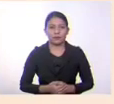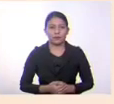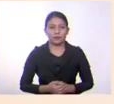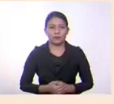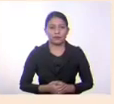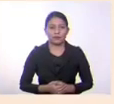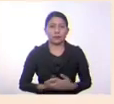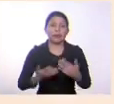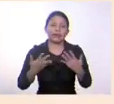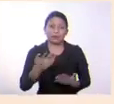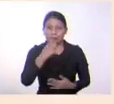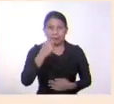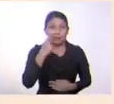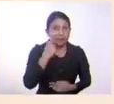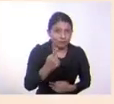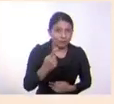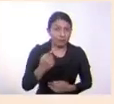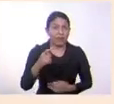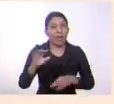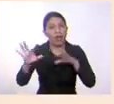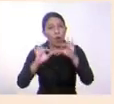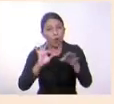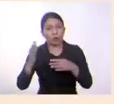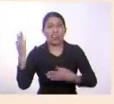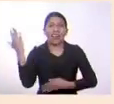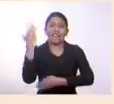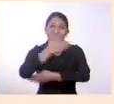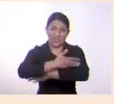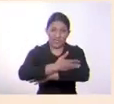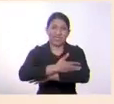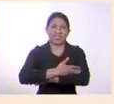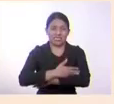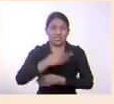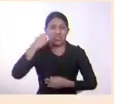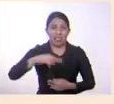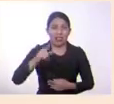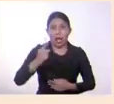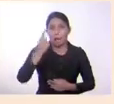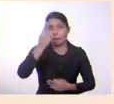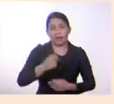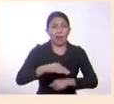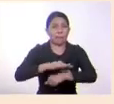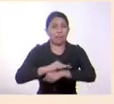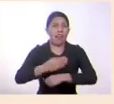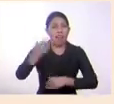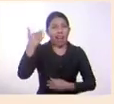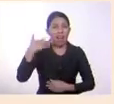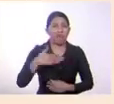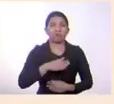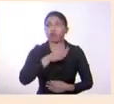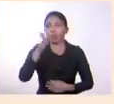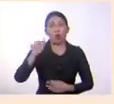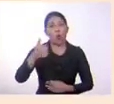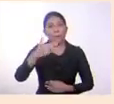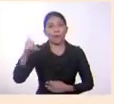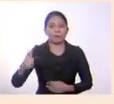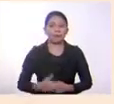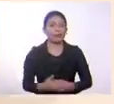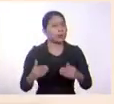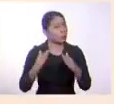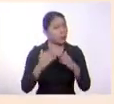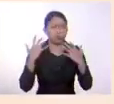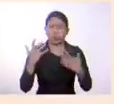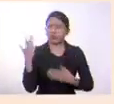Y ahí escuchábamos algunas de las barreras a las que esta persona tuvo que enfrentarse. Y hay muchas barreras,